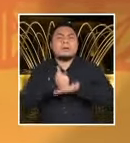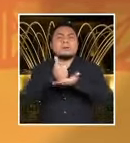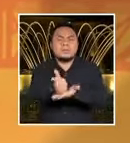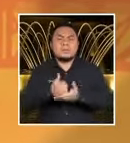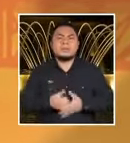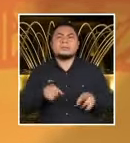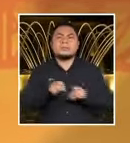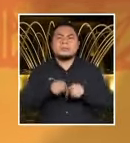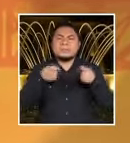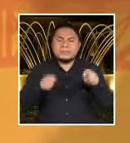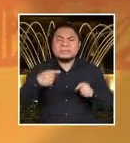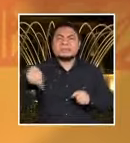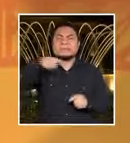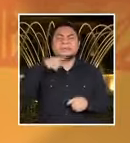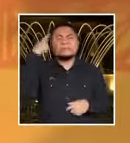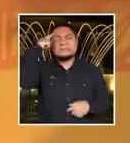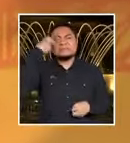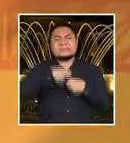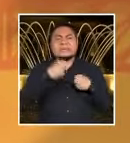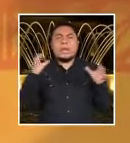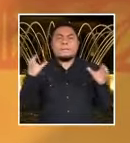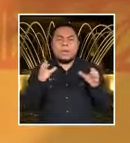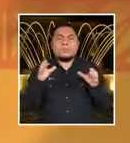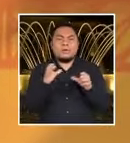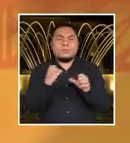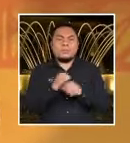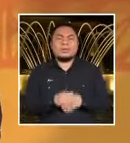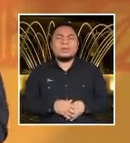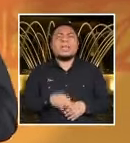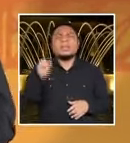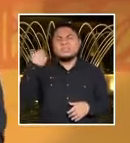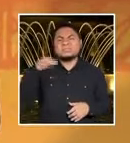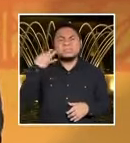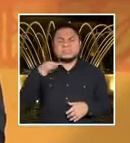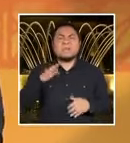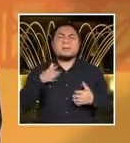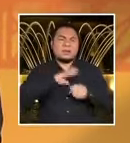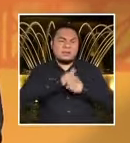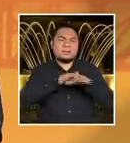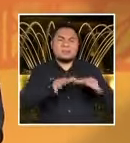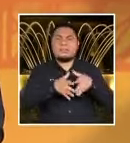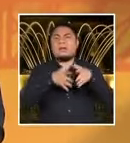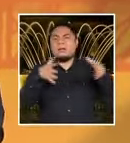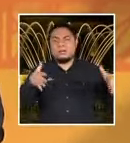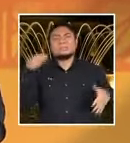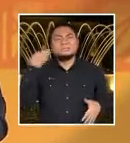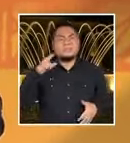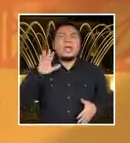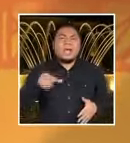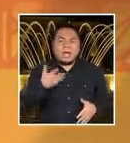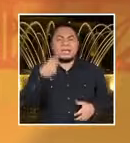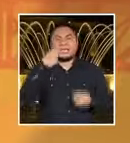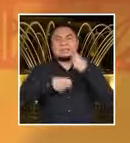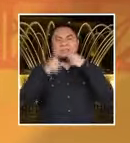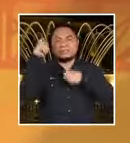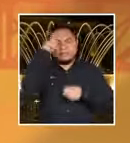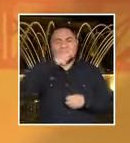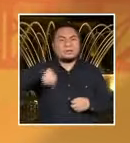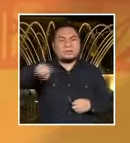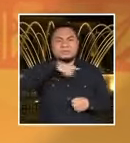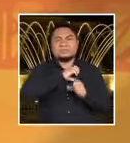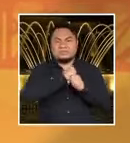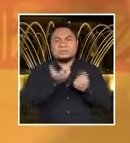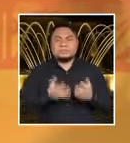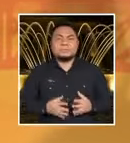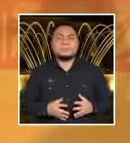y tratar de minimizar los efectos que siempre van a haber en una pandemia tan grave de esta crisis que estamos